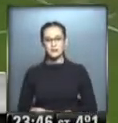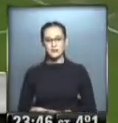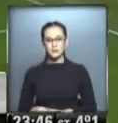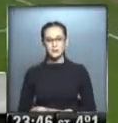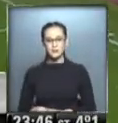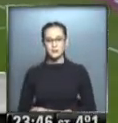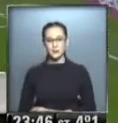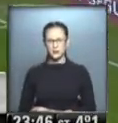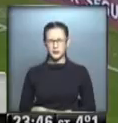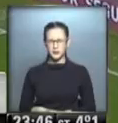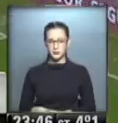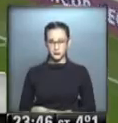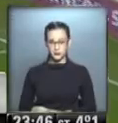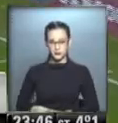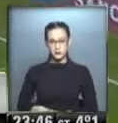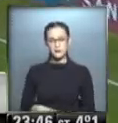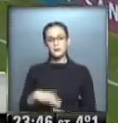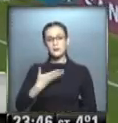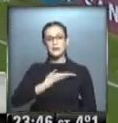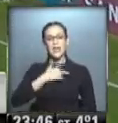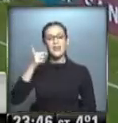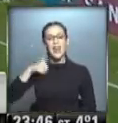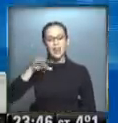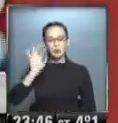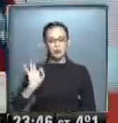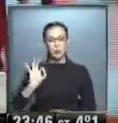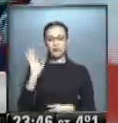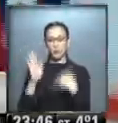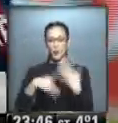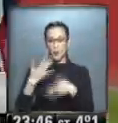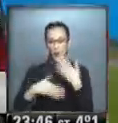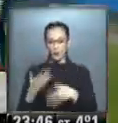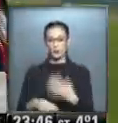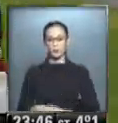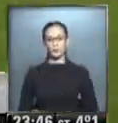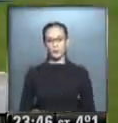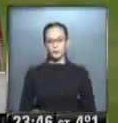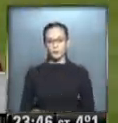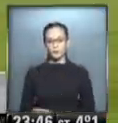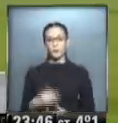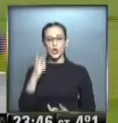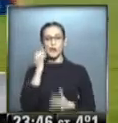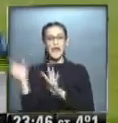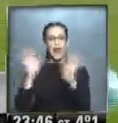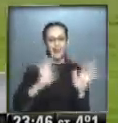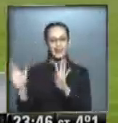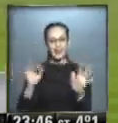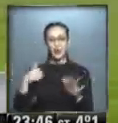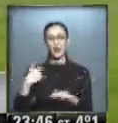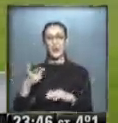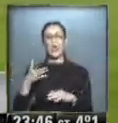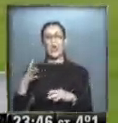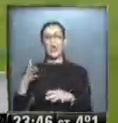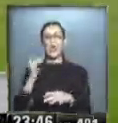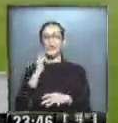Cuando aparecía Fernando Elizari, después del rebote quedaba el arquero de Gimnasia de Concepción del Uruguay, de